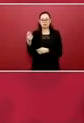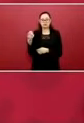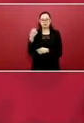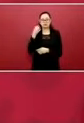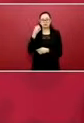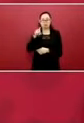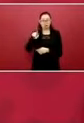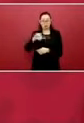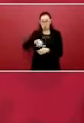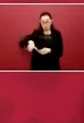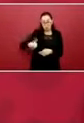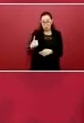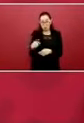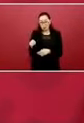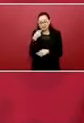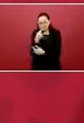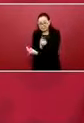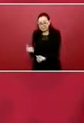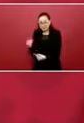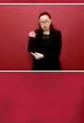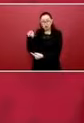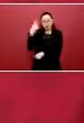las estancias infantiles,